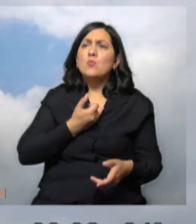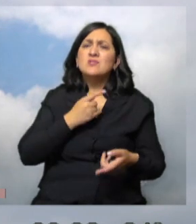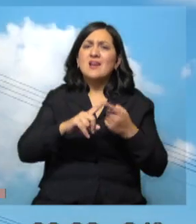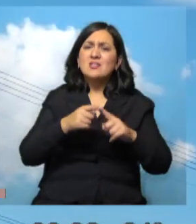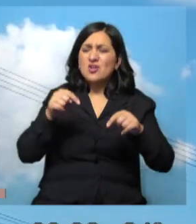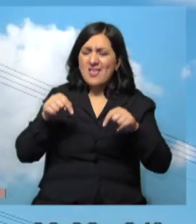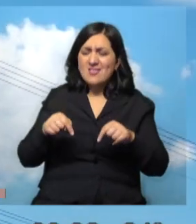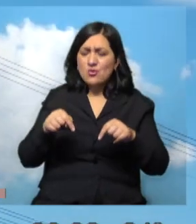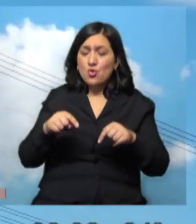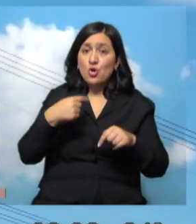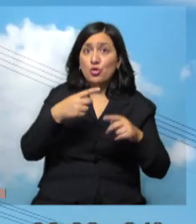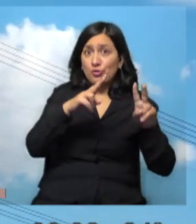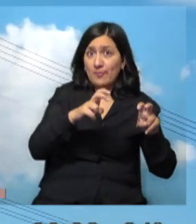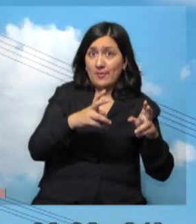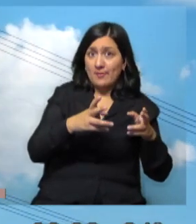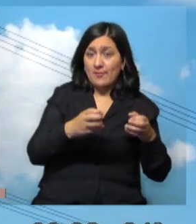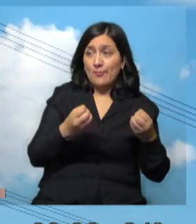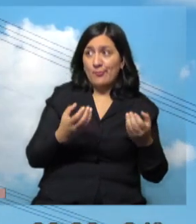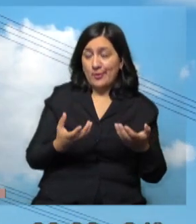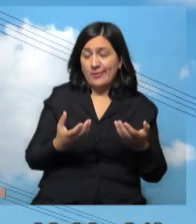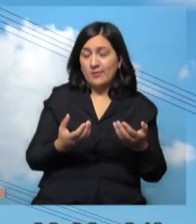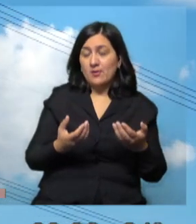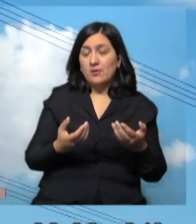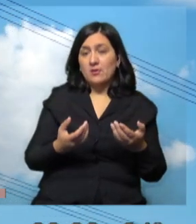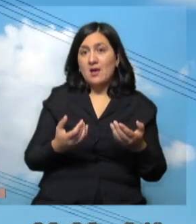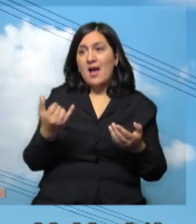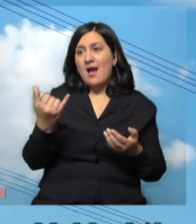otro? Y bueno, tiene que ver con que, en definitiva,